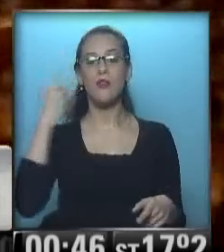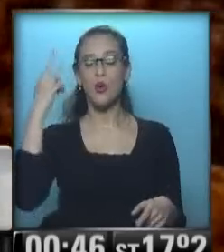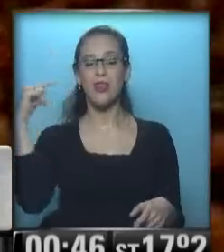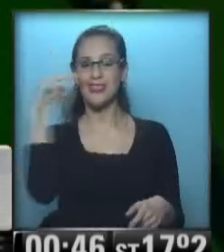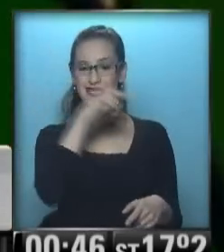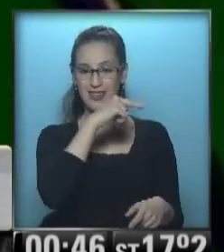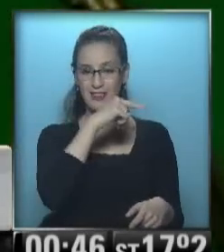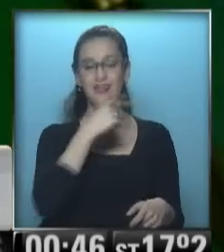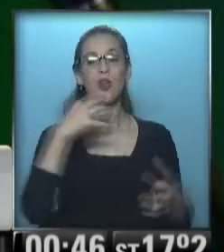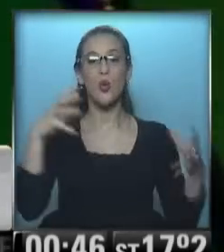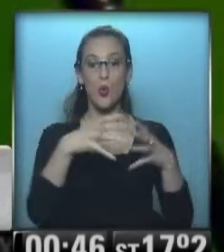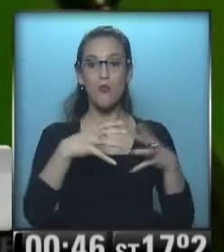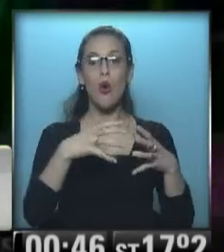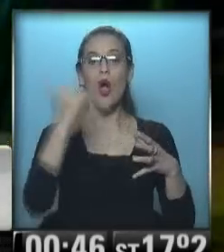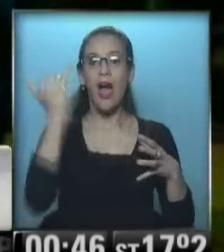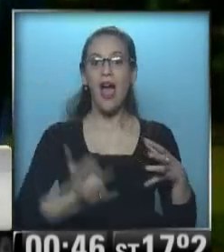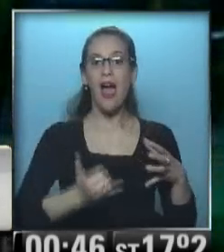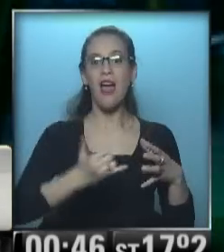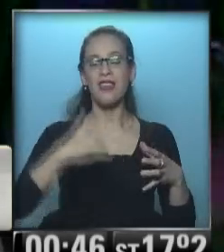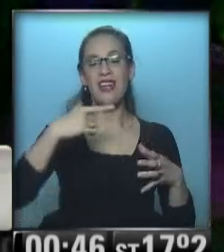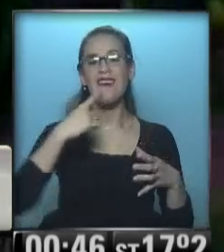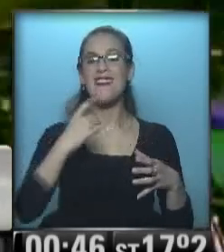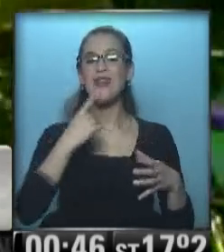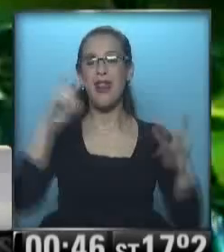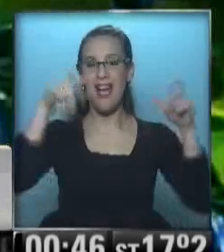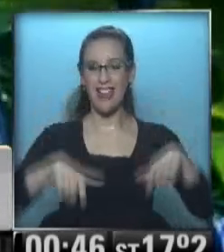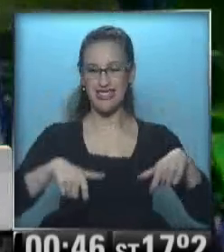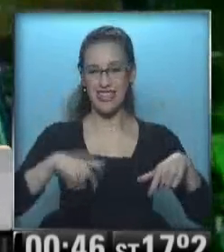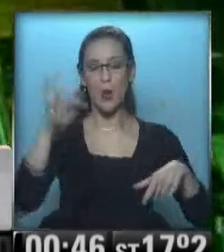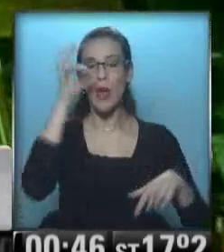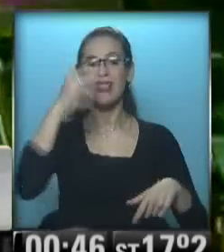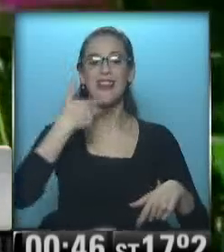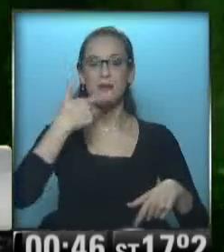realiza su concierto en River Plate, el 20 de septiembre.